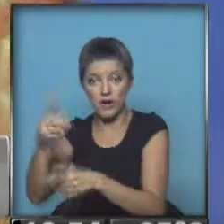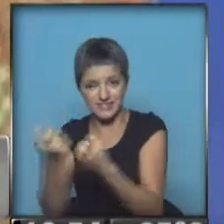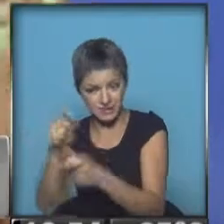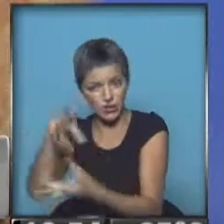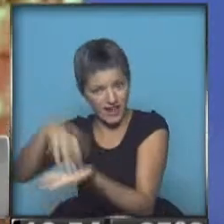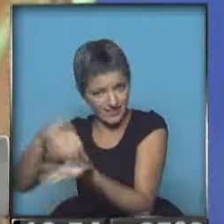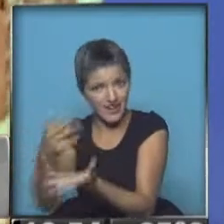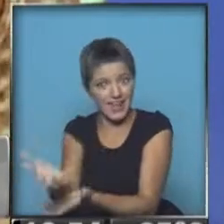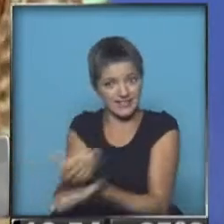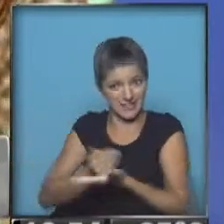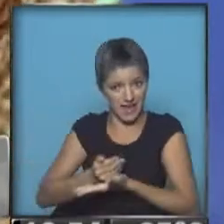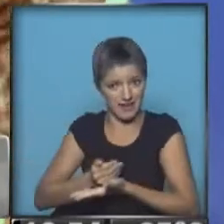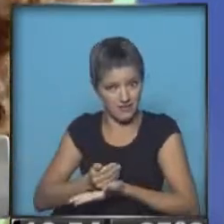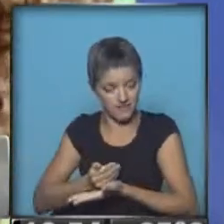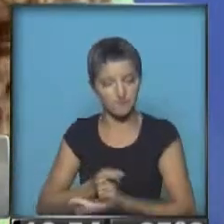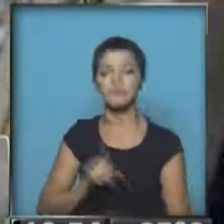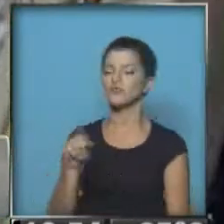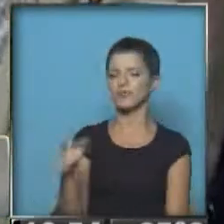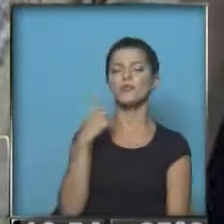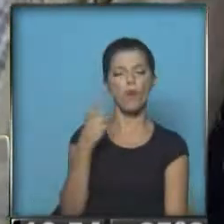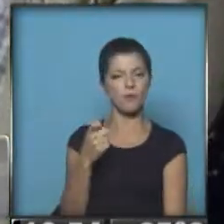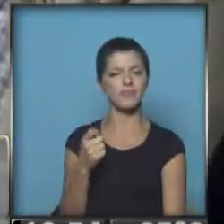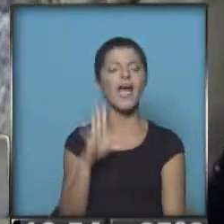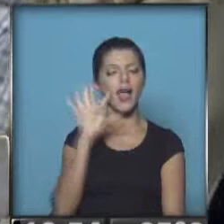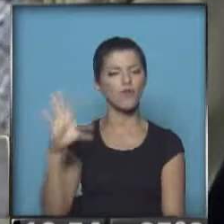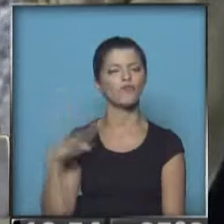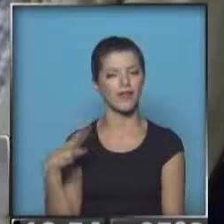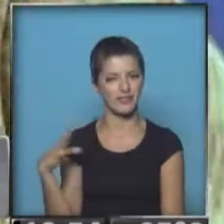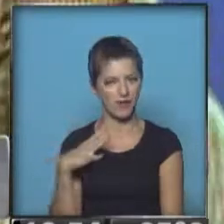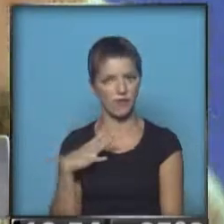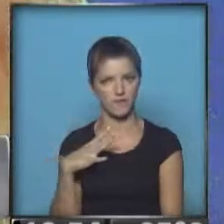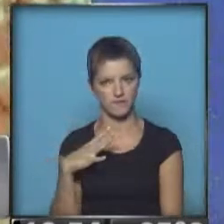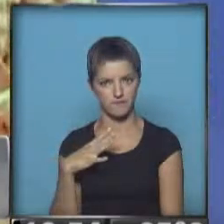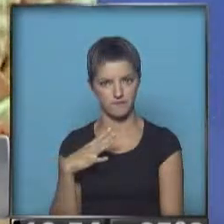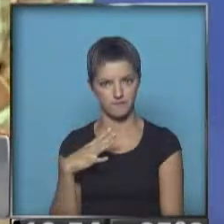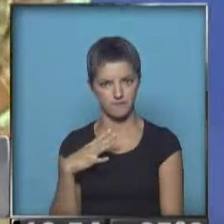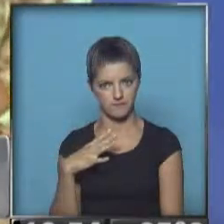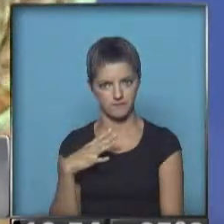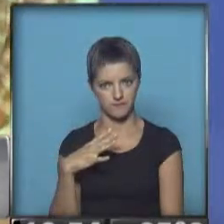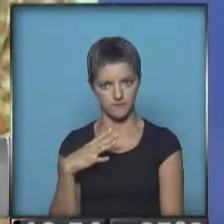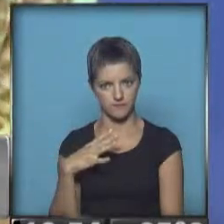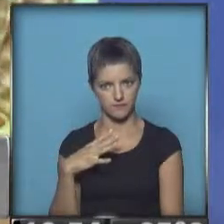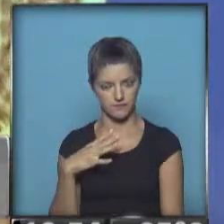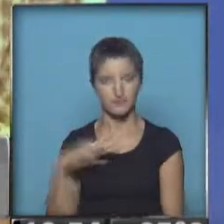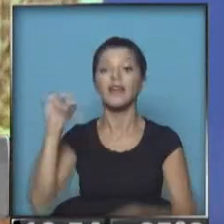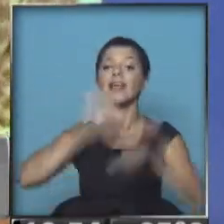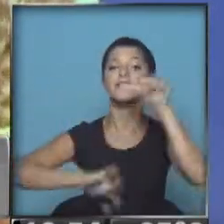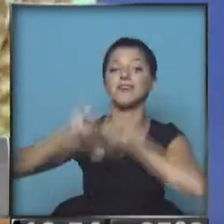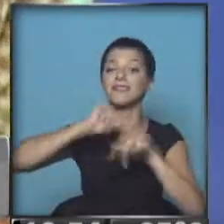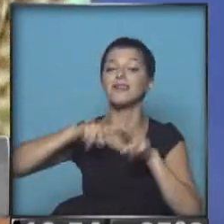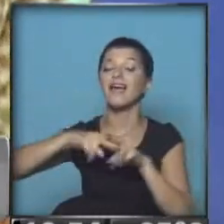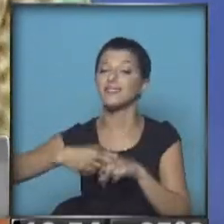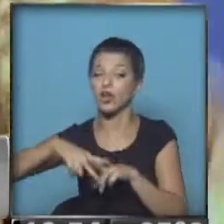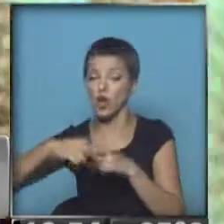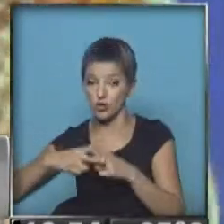Y ahí también advertimos que faltaba una materia pendiente en la República Argentina, que era la ciencia y la